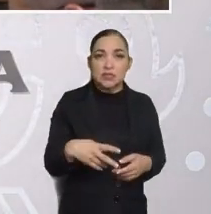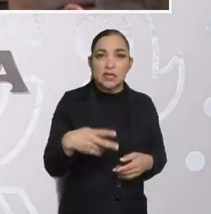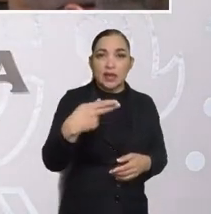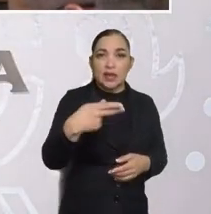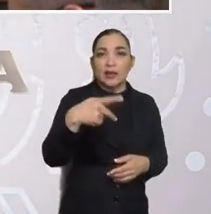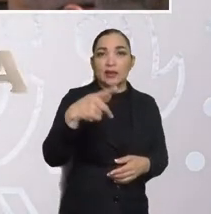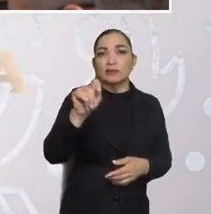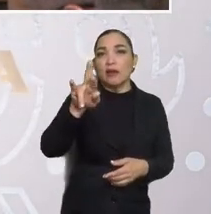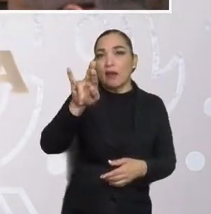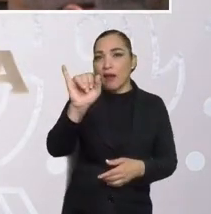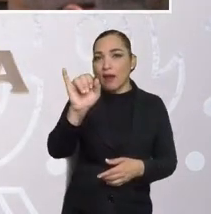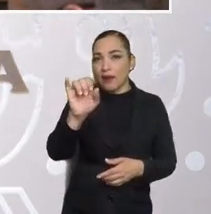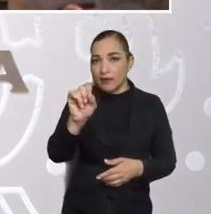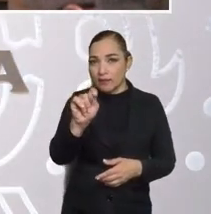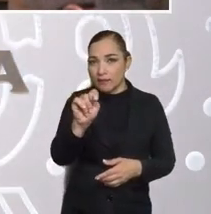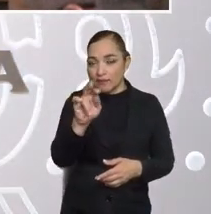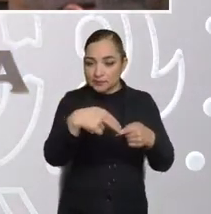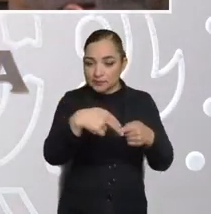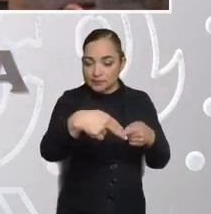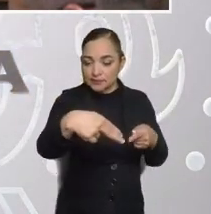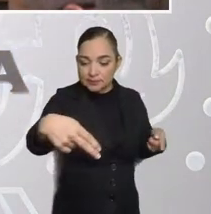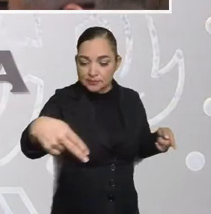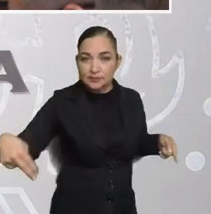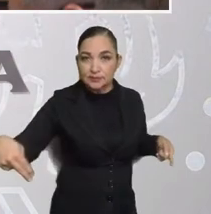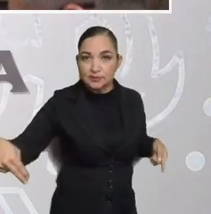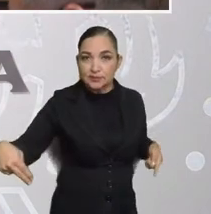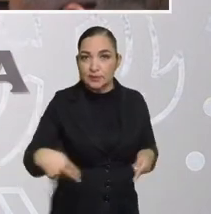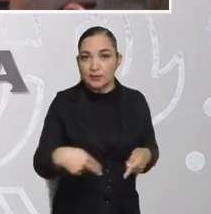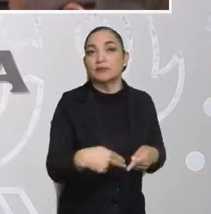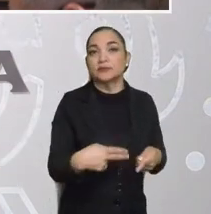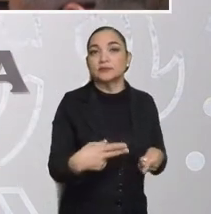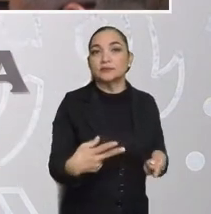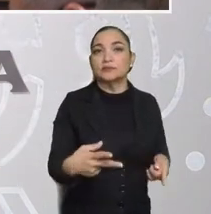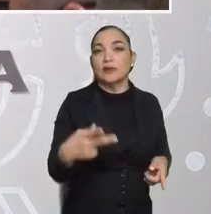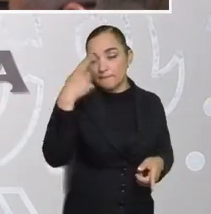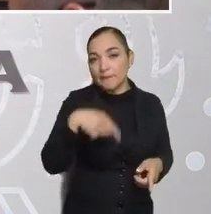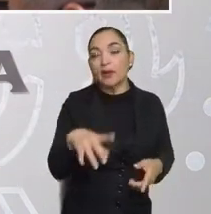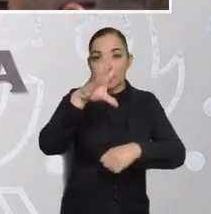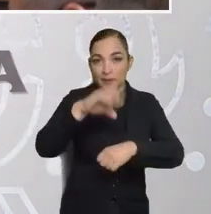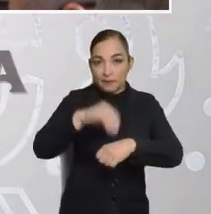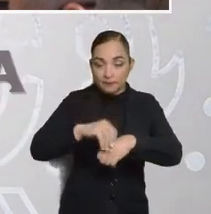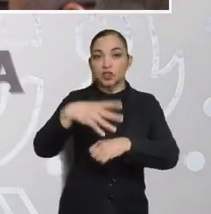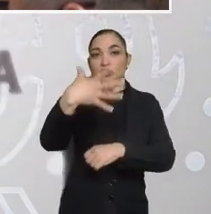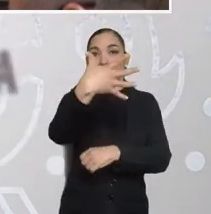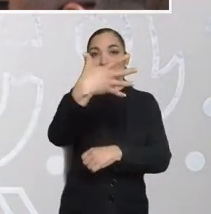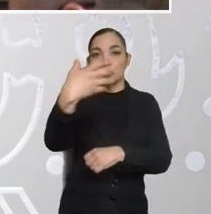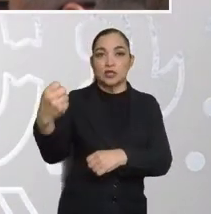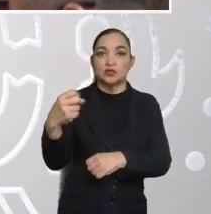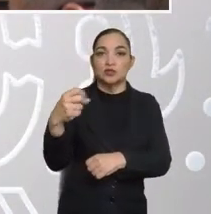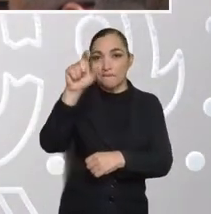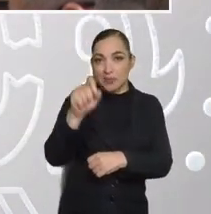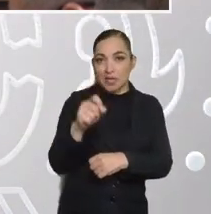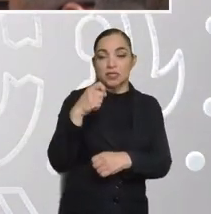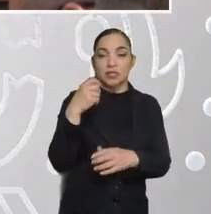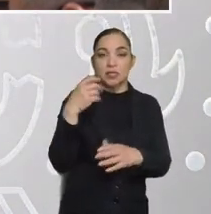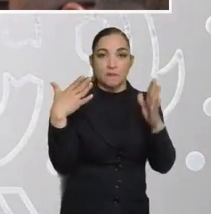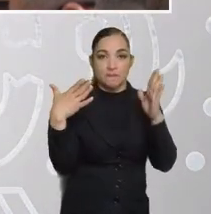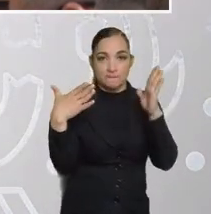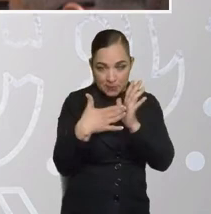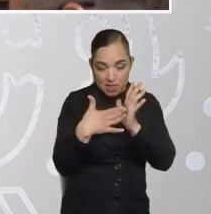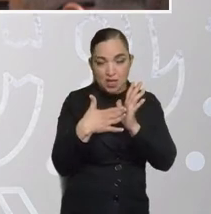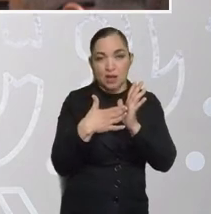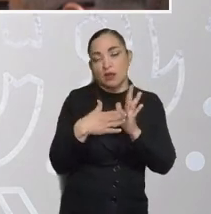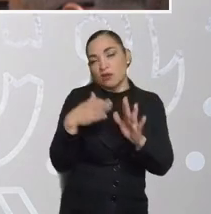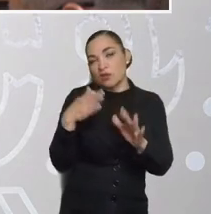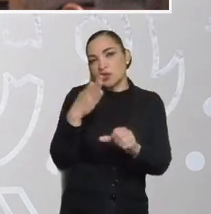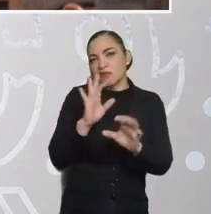Hectáreas. Y hay permiso para 520 mil. Entonces, prácticamente está cubierto el